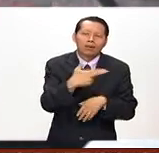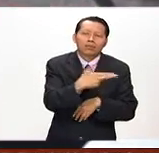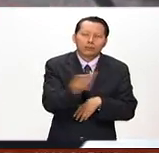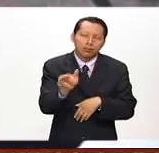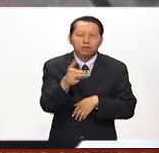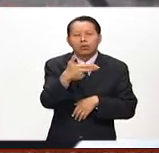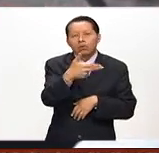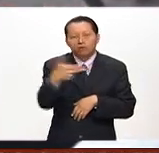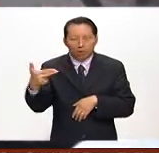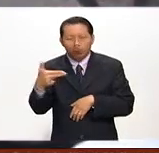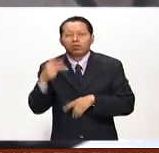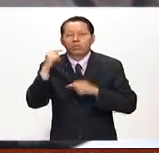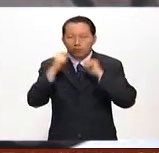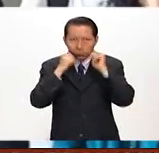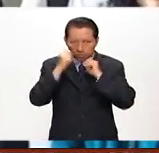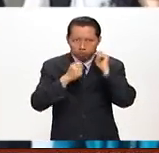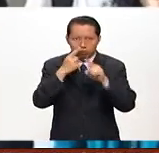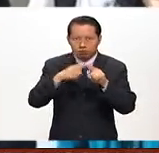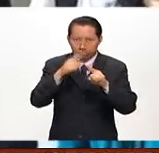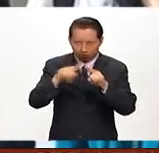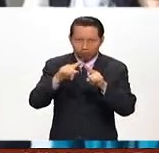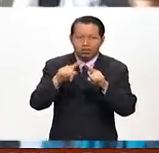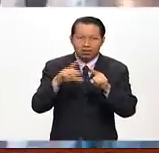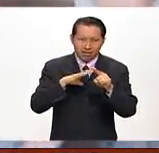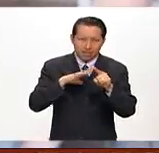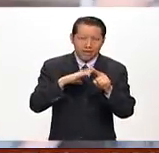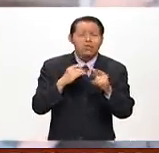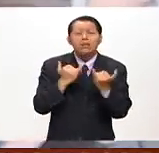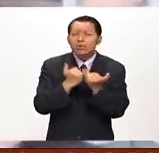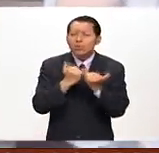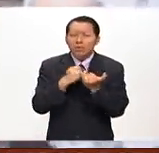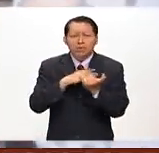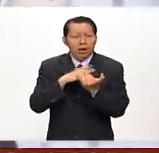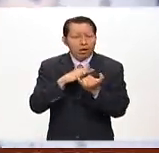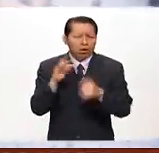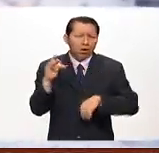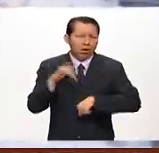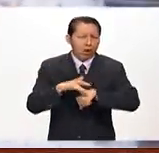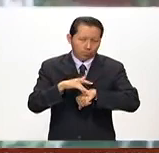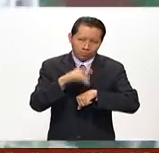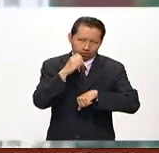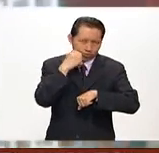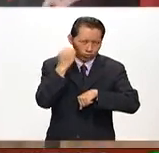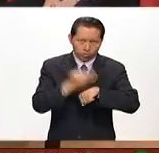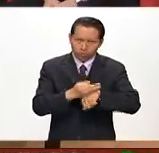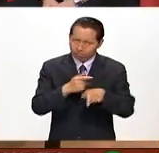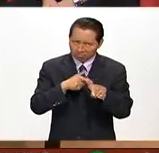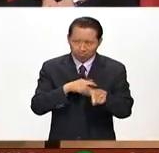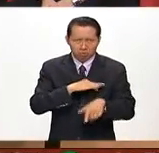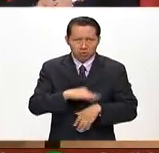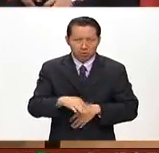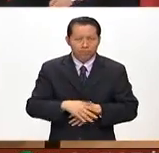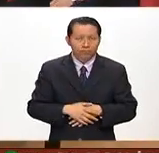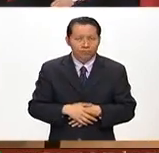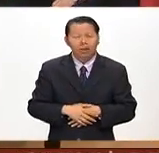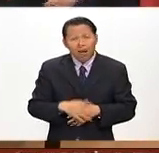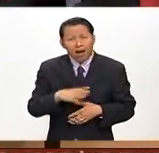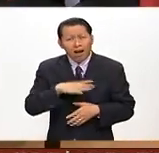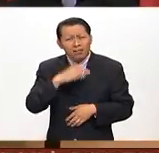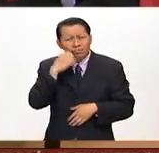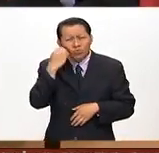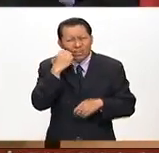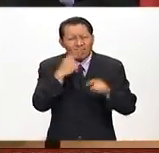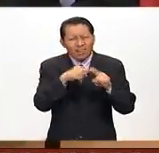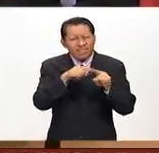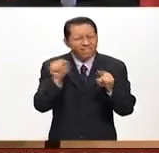turismo, y nosotros los llevamos a la vida real, desde que están en la escuela. Hay muchas escuelas especializadas